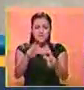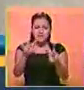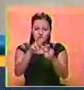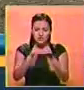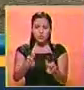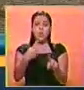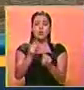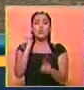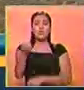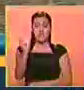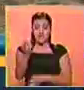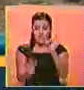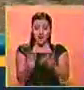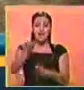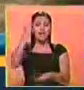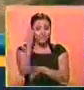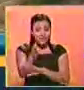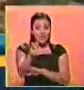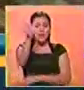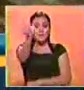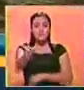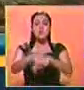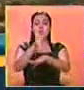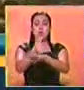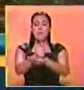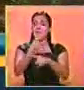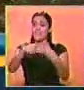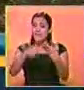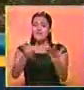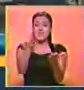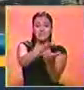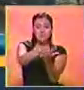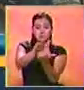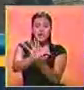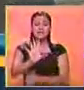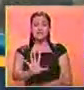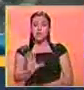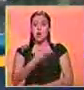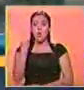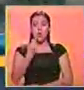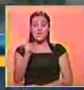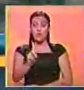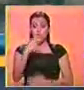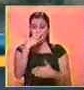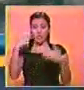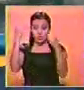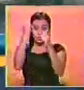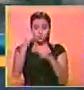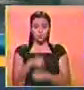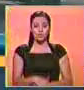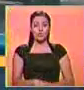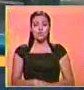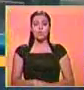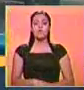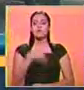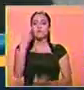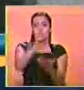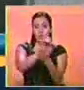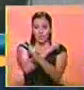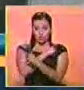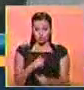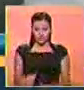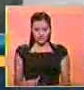y tribunales castiguen a los autores del múltiple homicidio de 5 adolescentes y un adulto procedentes de Sanare, en